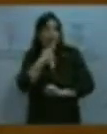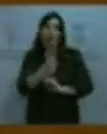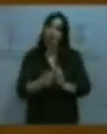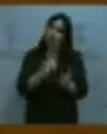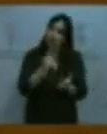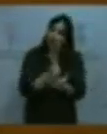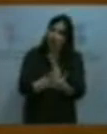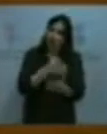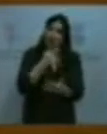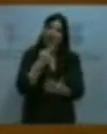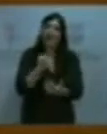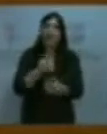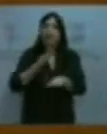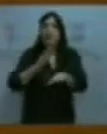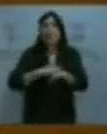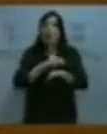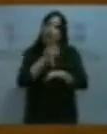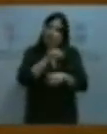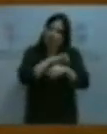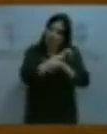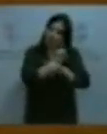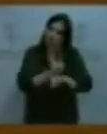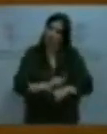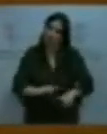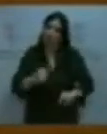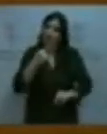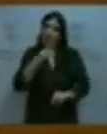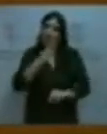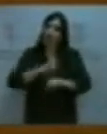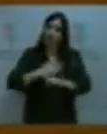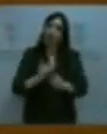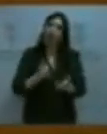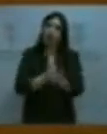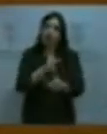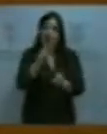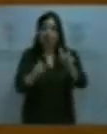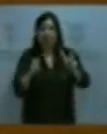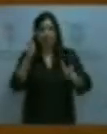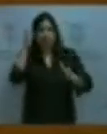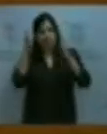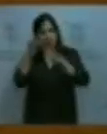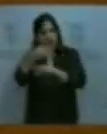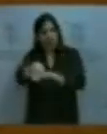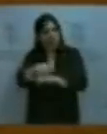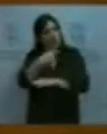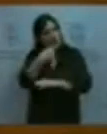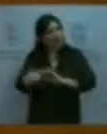sibilinamente a los ganaderos. Ah, es que hay un fraude en los daños. Oiga,